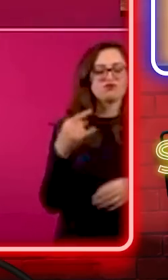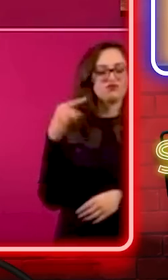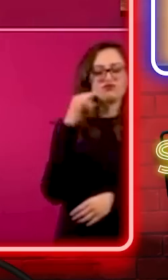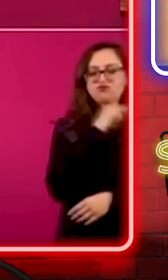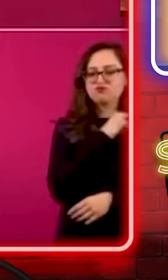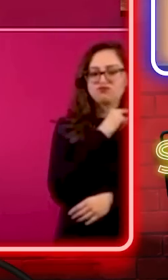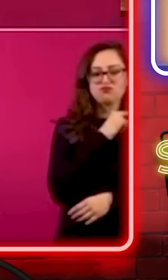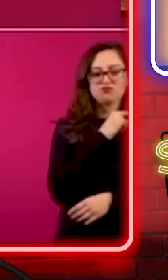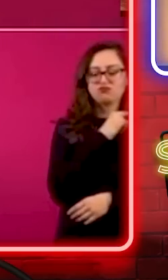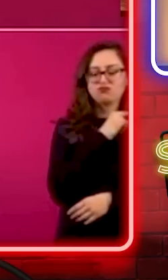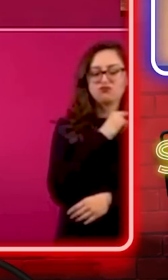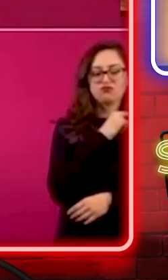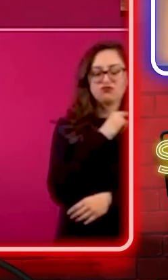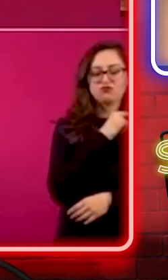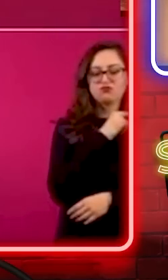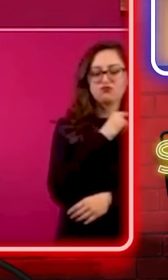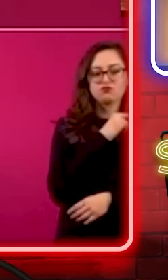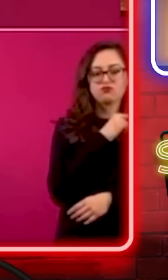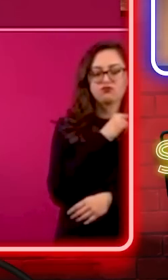y